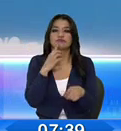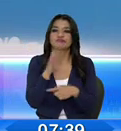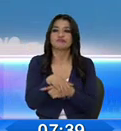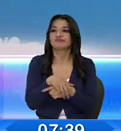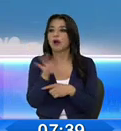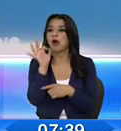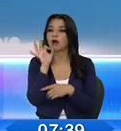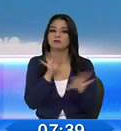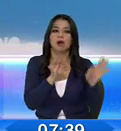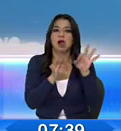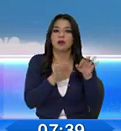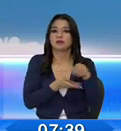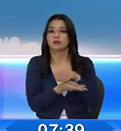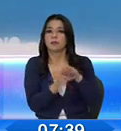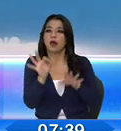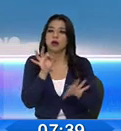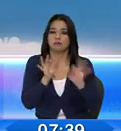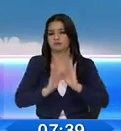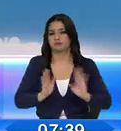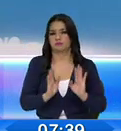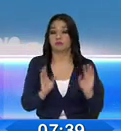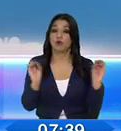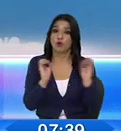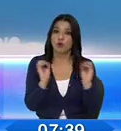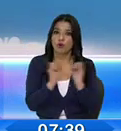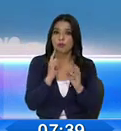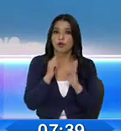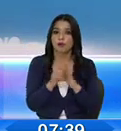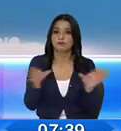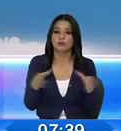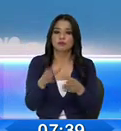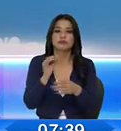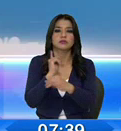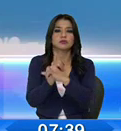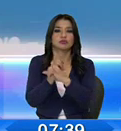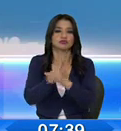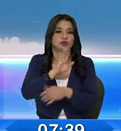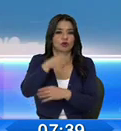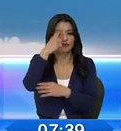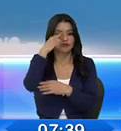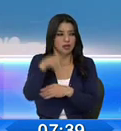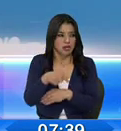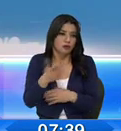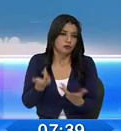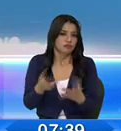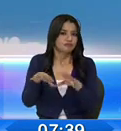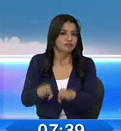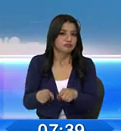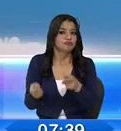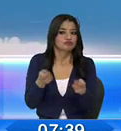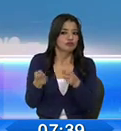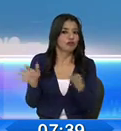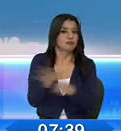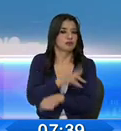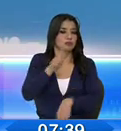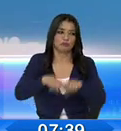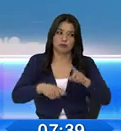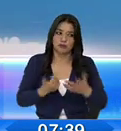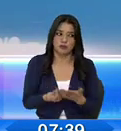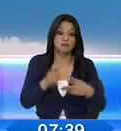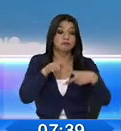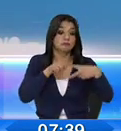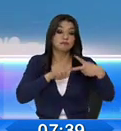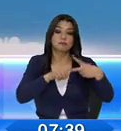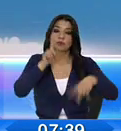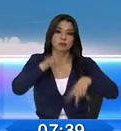repartos se daban pero tampoco el secuestro de una institución por parte del gobierno coyuntural es decir esos dos mecanismos